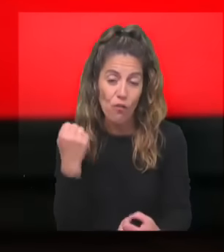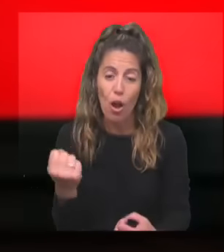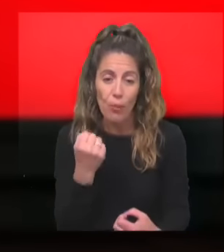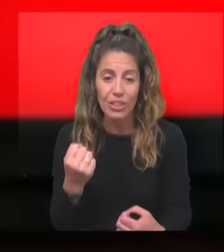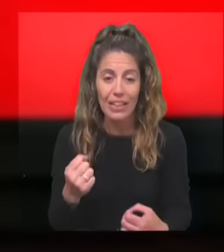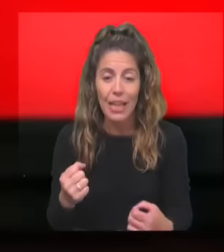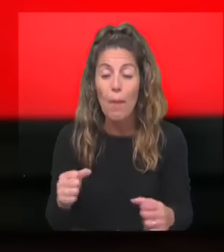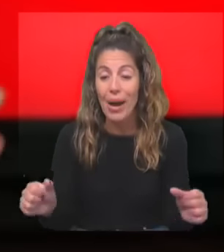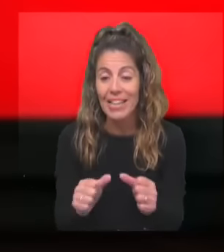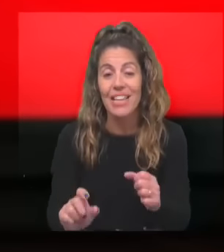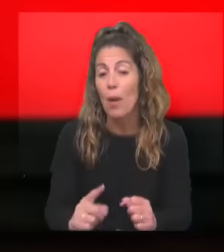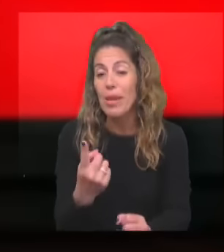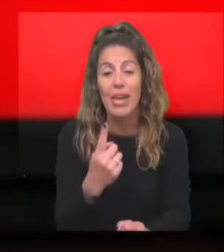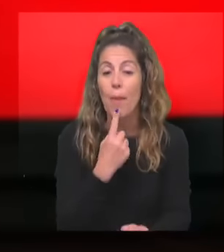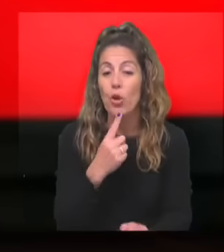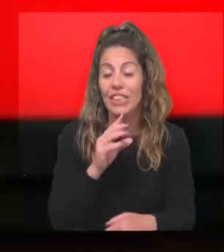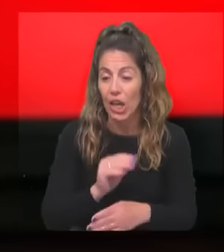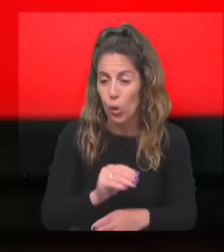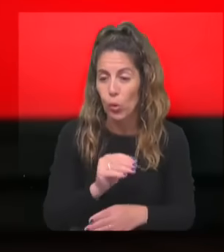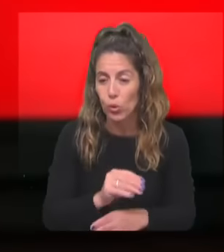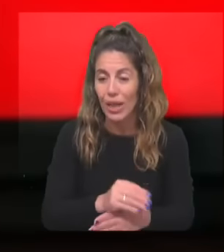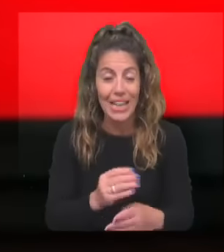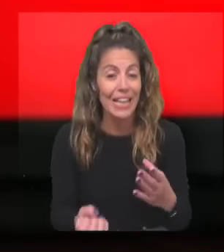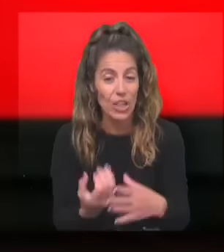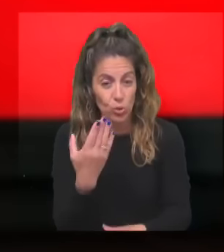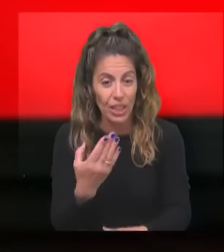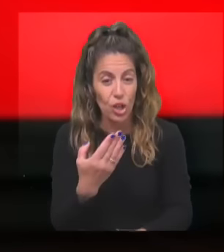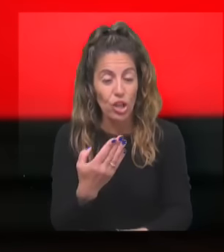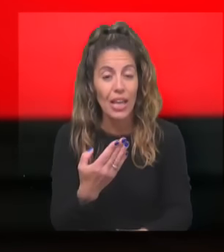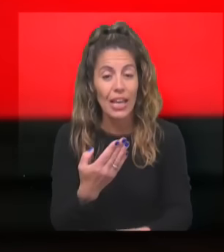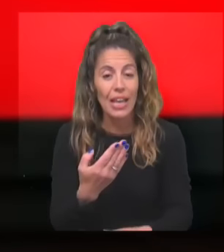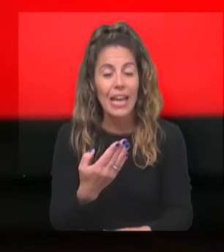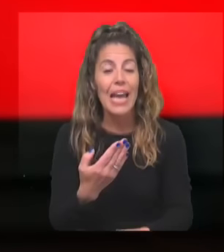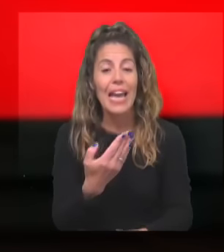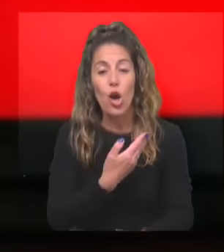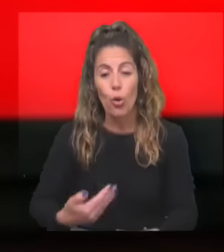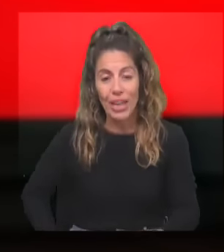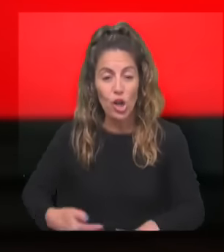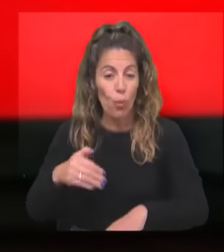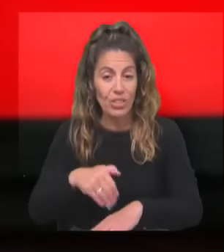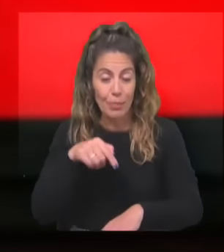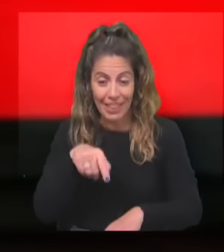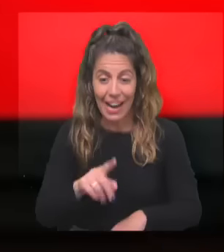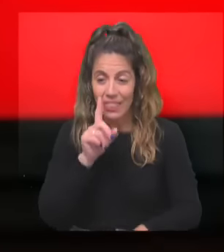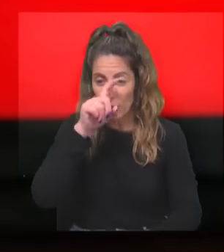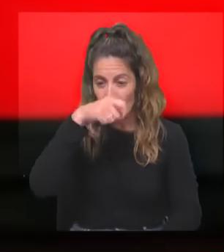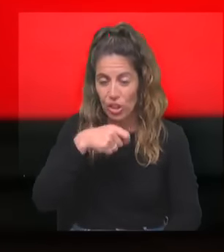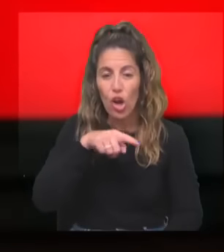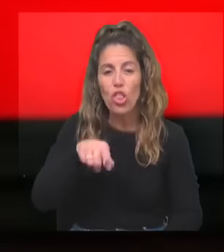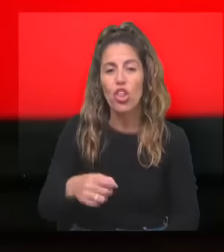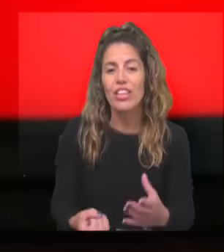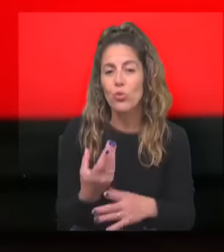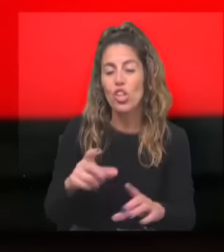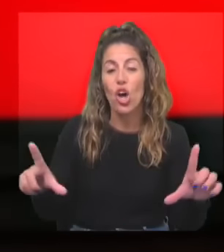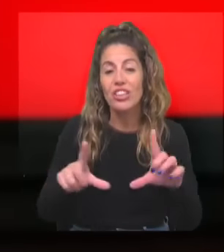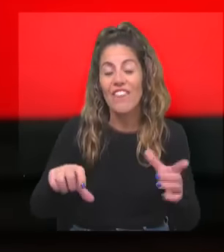lo que fueron las primeras políticas culturales que surgieron en el gobierno municipal de aquel entonces, de Montevideo, donde surgió TV Ciudad,